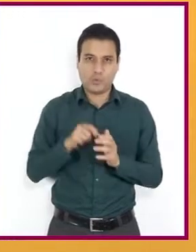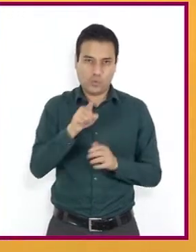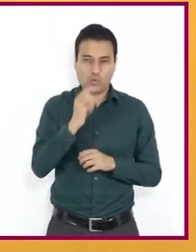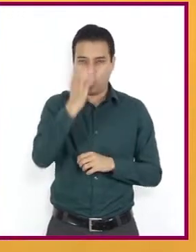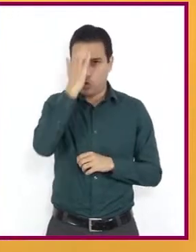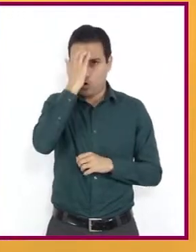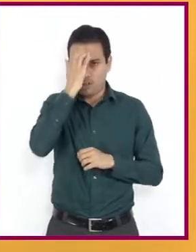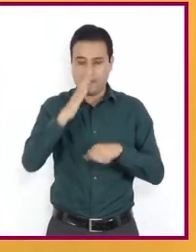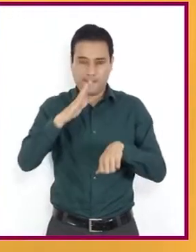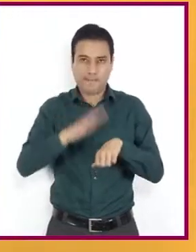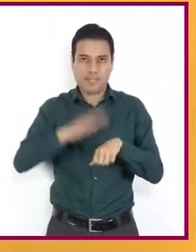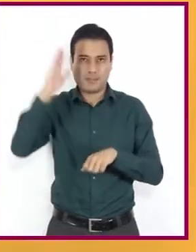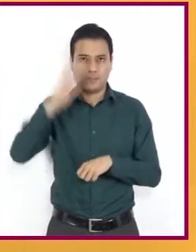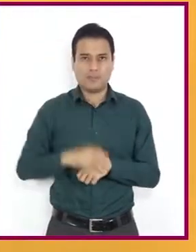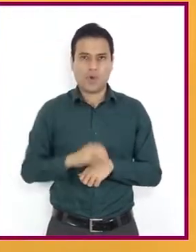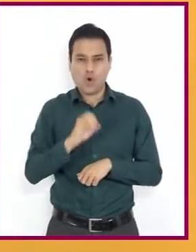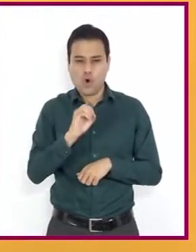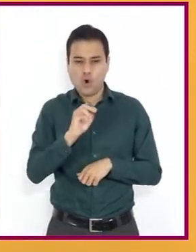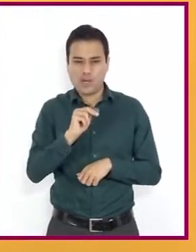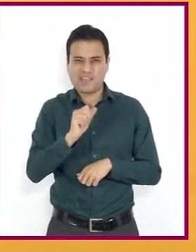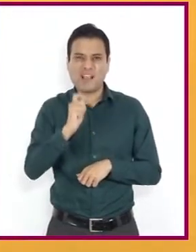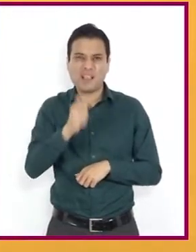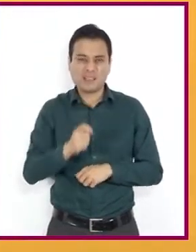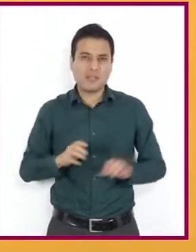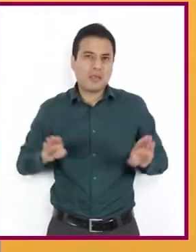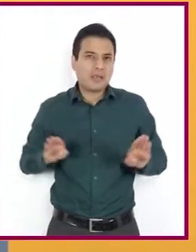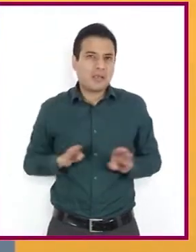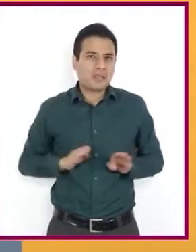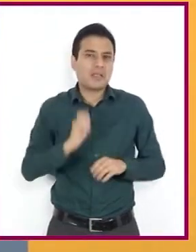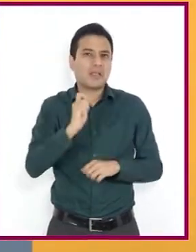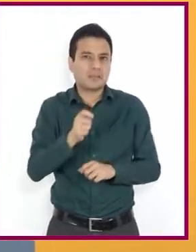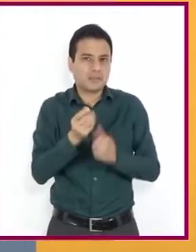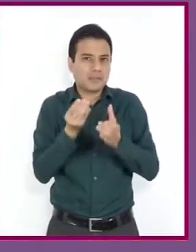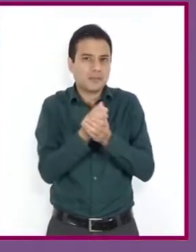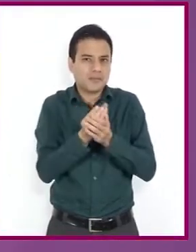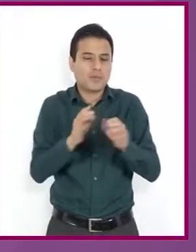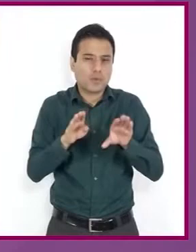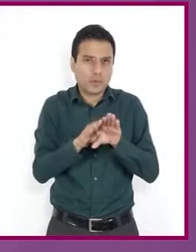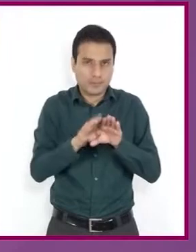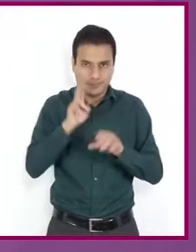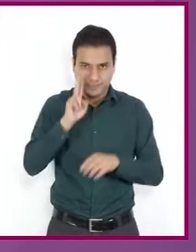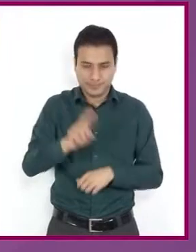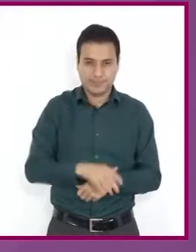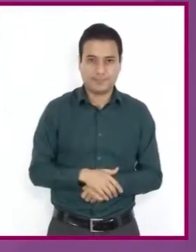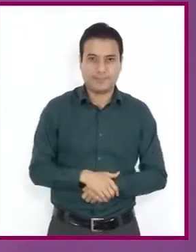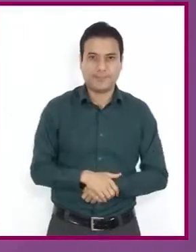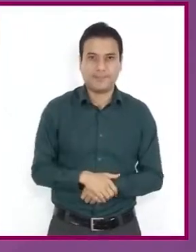un poco más sobre las ondas, sus características y cómo se clasifican.